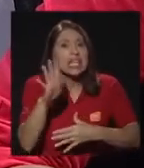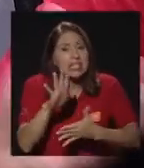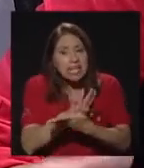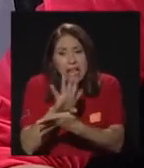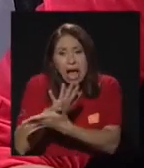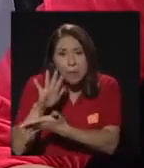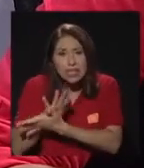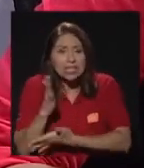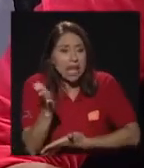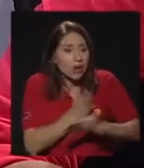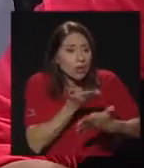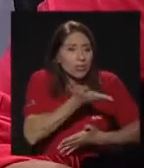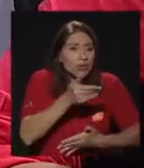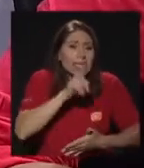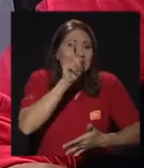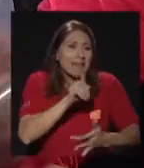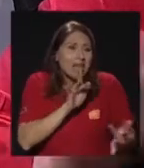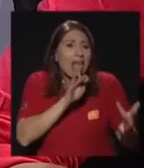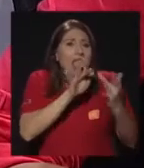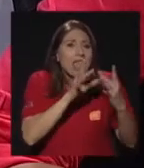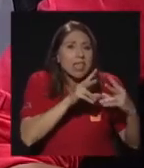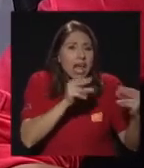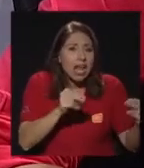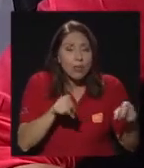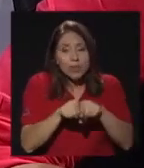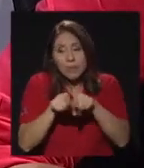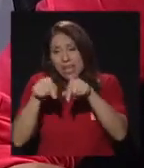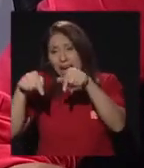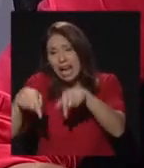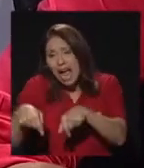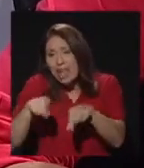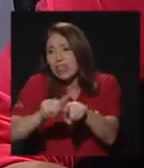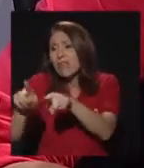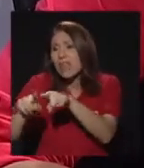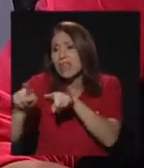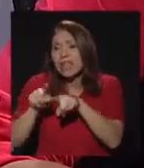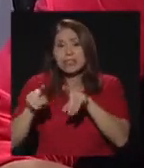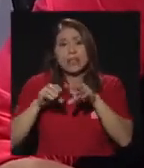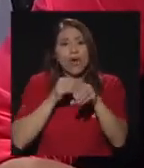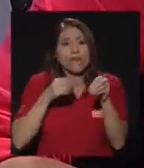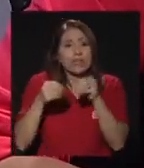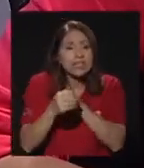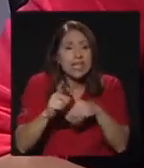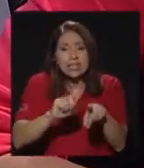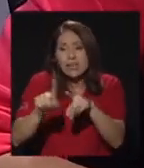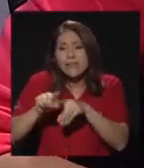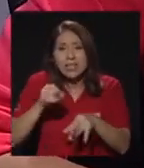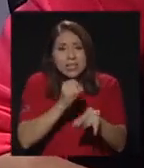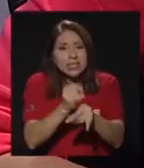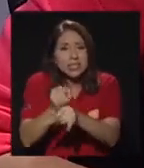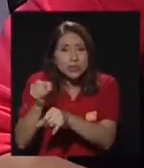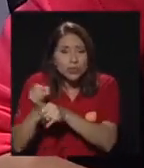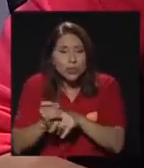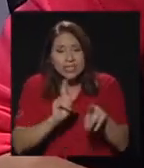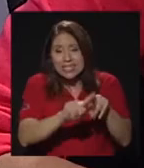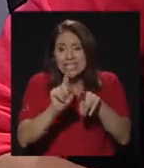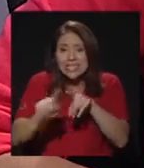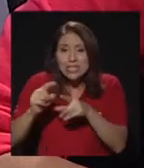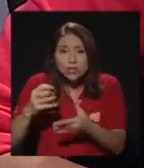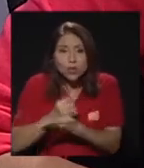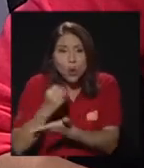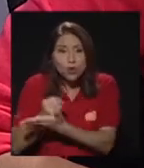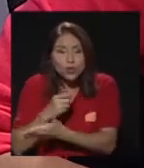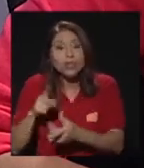en distintas instancias, con distintos costos. Entonces, en esa situación, la gente llegó